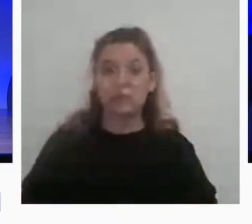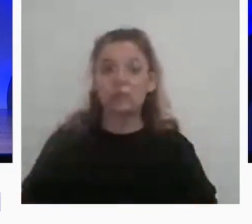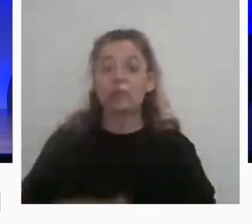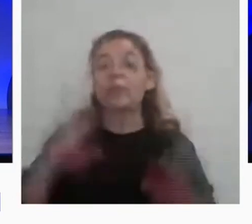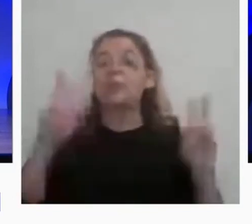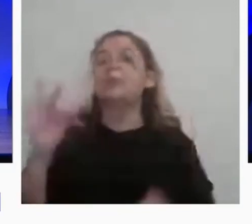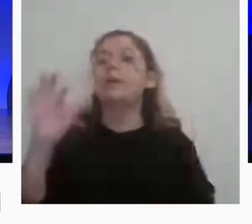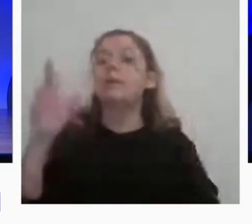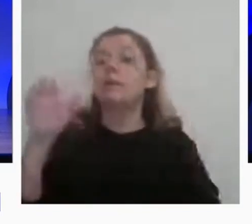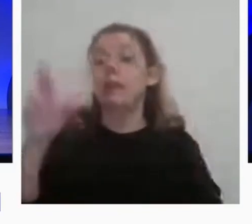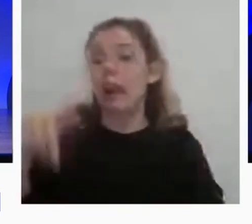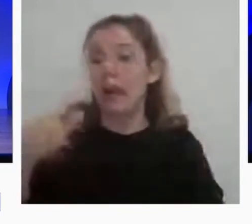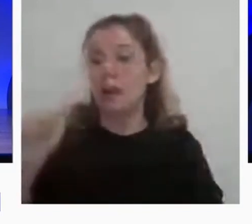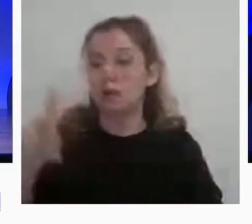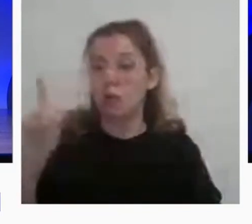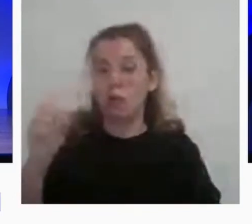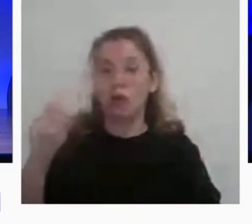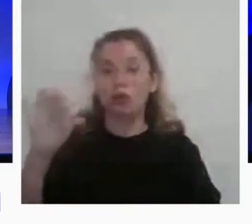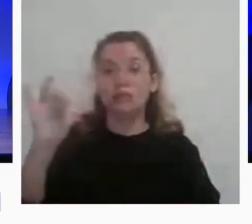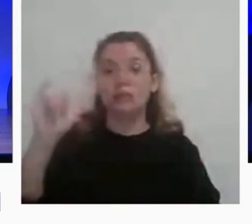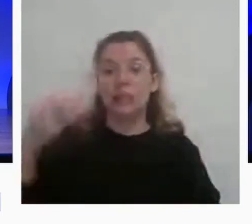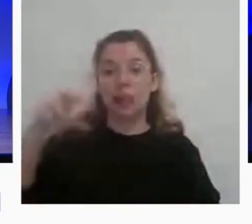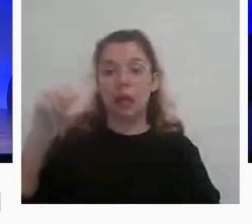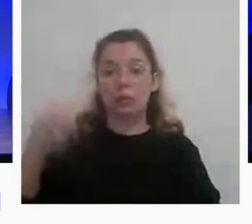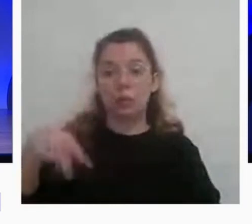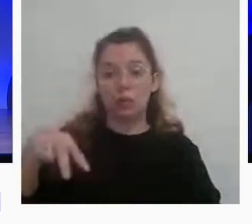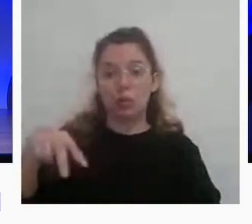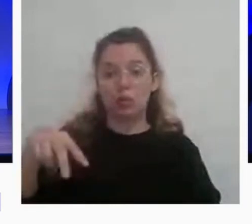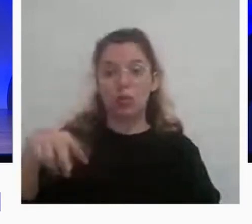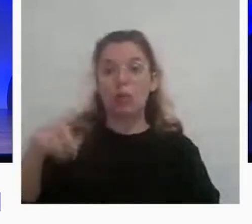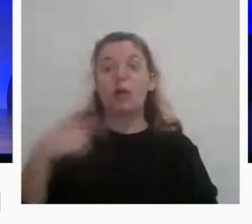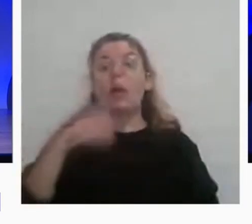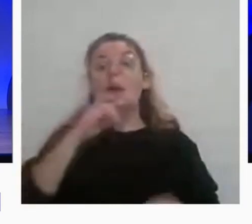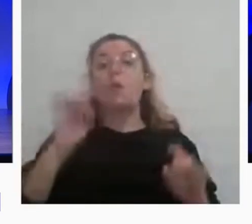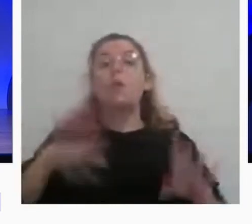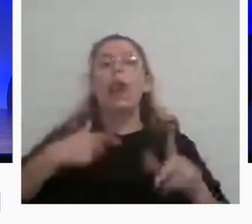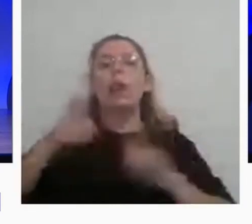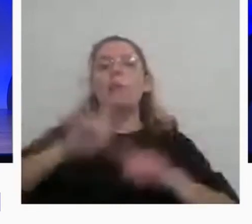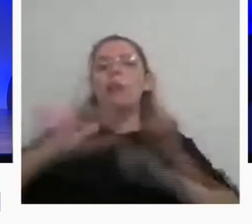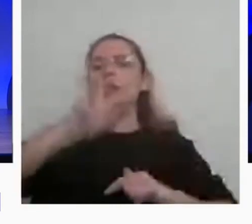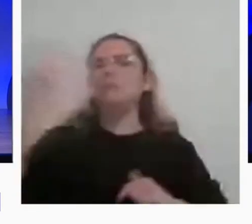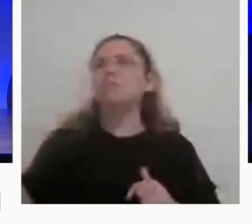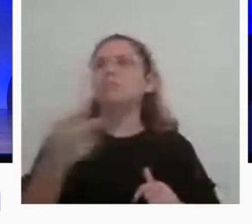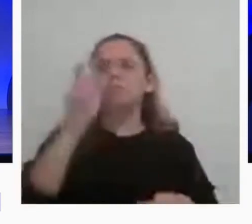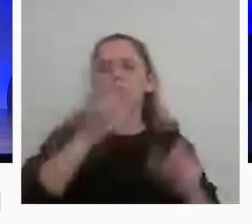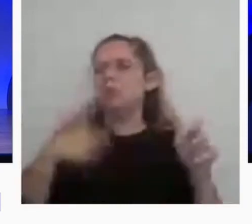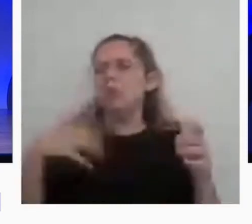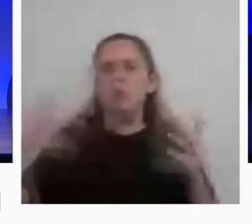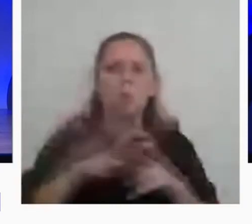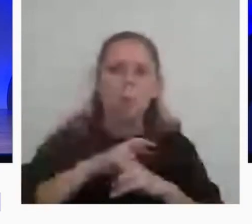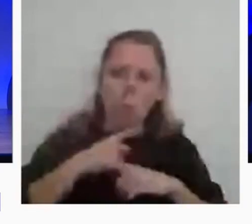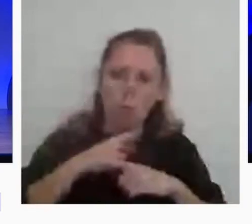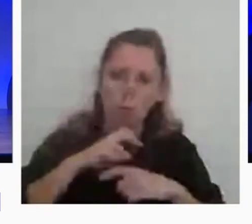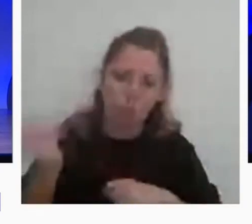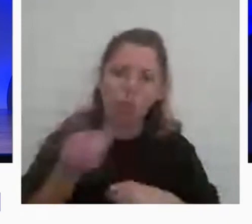fue el poder dotar de seguridad a los viajes de negocio y viajes de agencia y a cualquier viajero del mundo. Porque parece algo sencillo, seguramente para